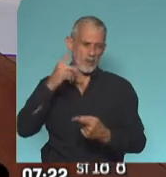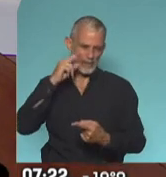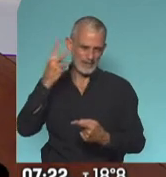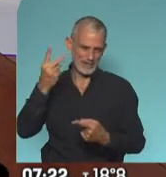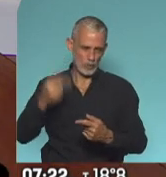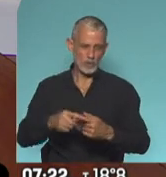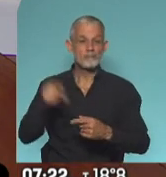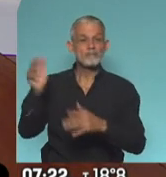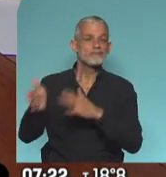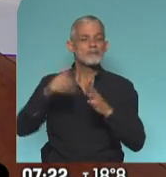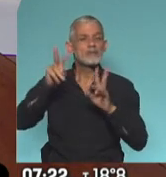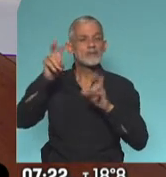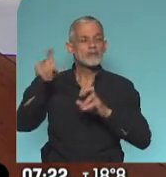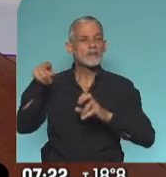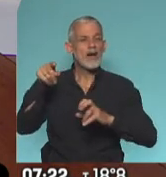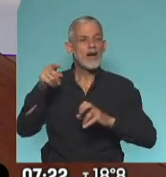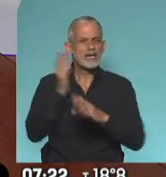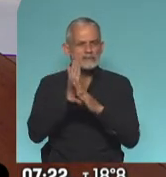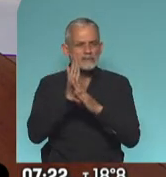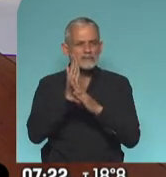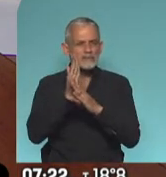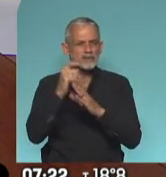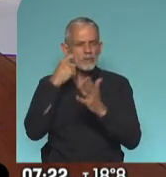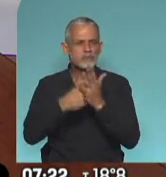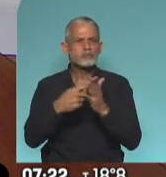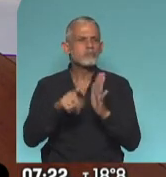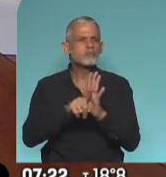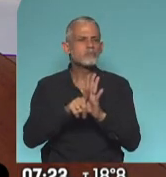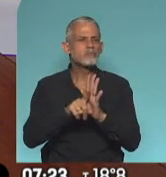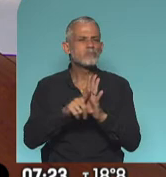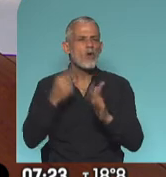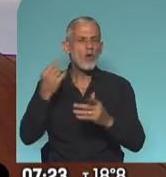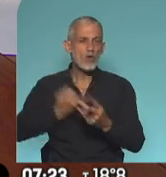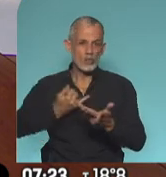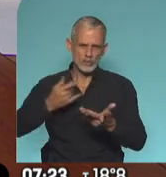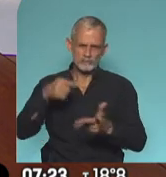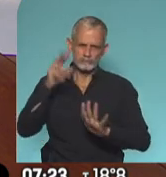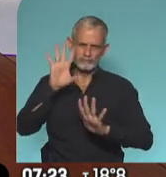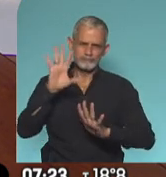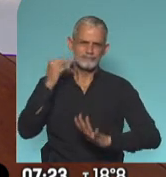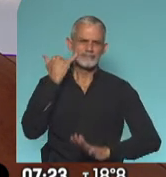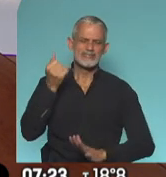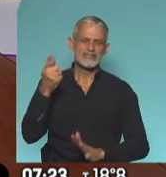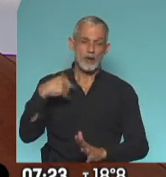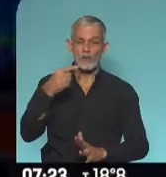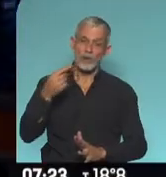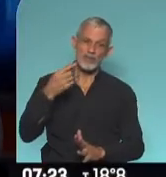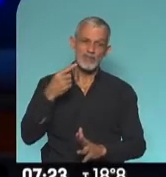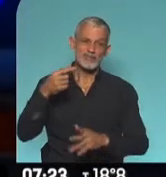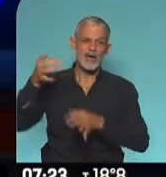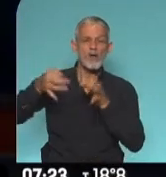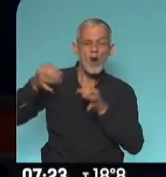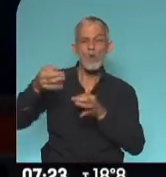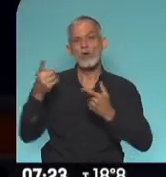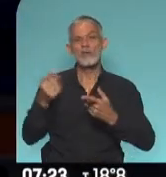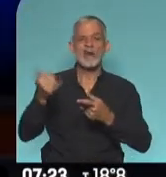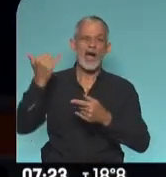y nos ocupamos con nuestro expósito de espionaje ilegal donde habrás escuchado más de una vez que te dicen cuando te hablan de información judicial se